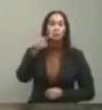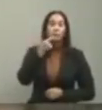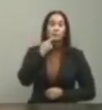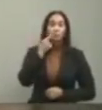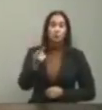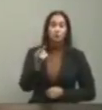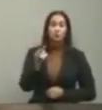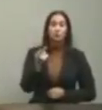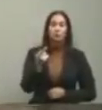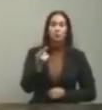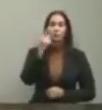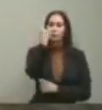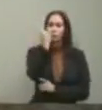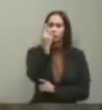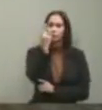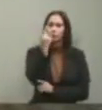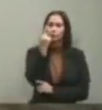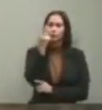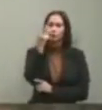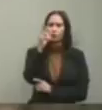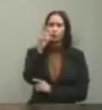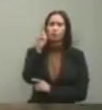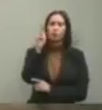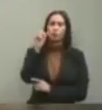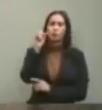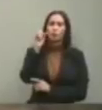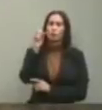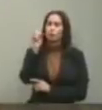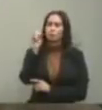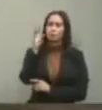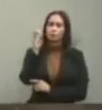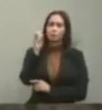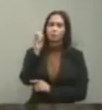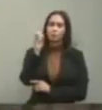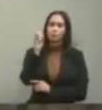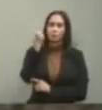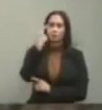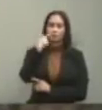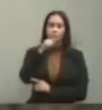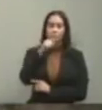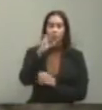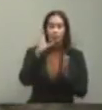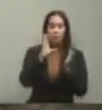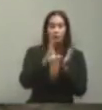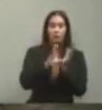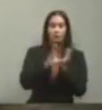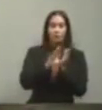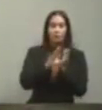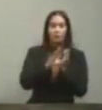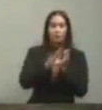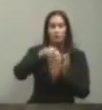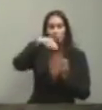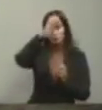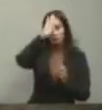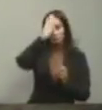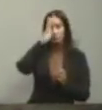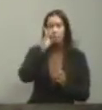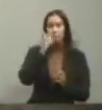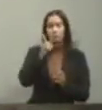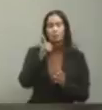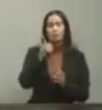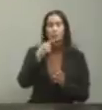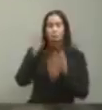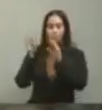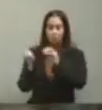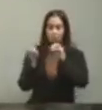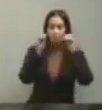había un caso de un ruso que estaba por confirmar pero el centro médico cubano y que dice que fue